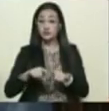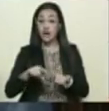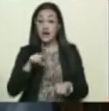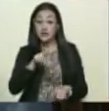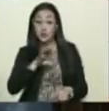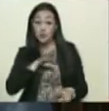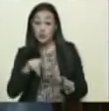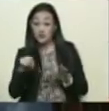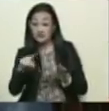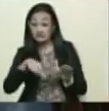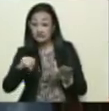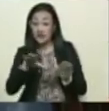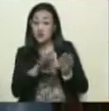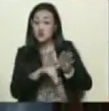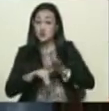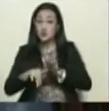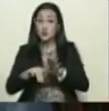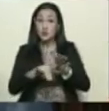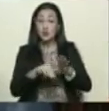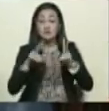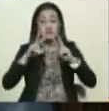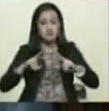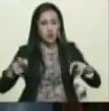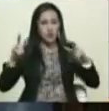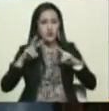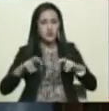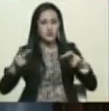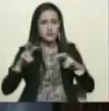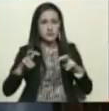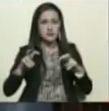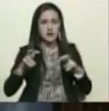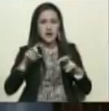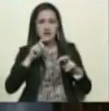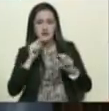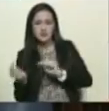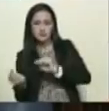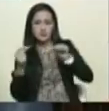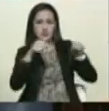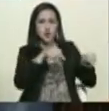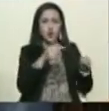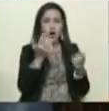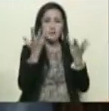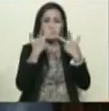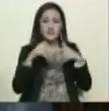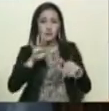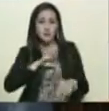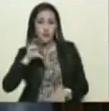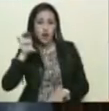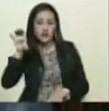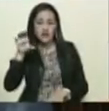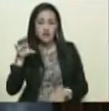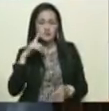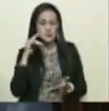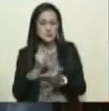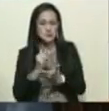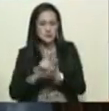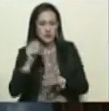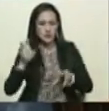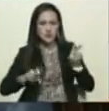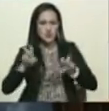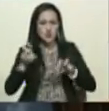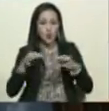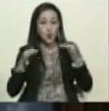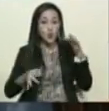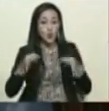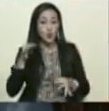que estamos investigando pasa a manos de la administración del estado y de comprobarse durante el juicio que